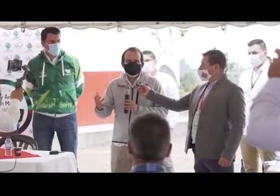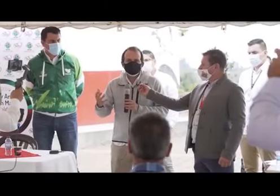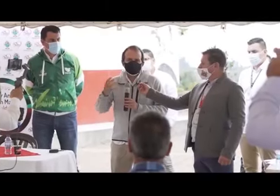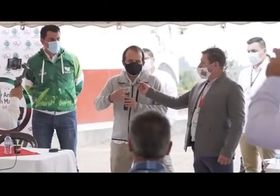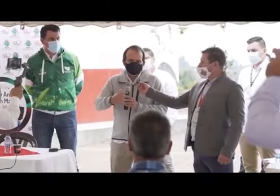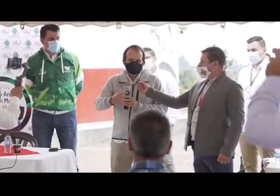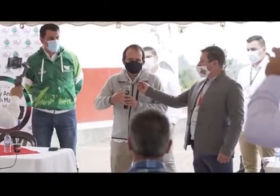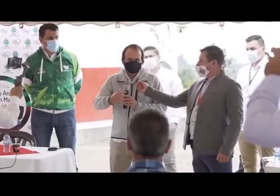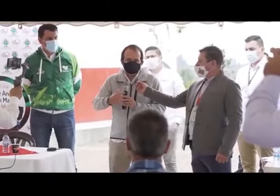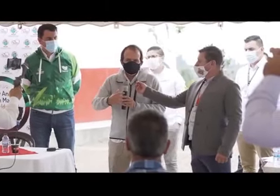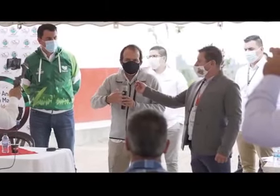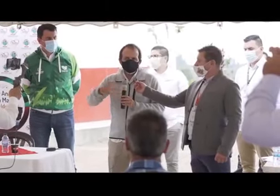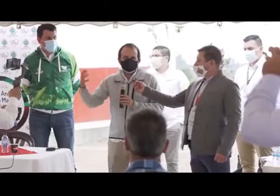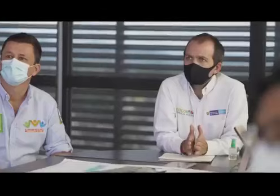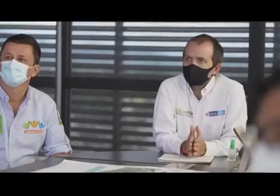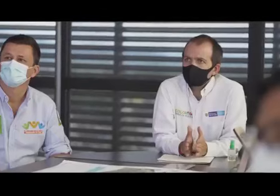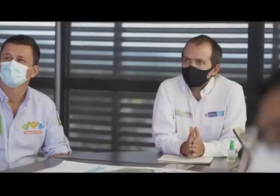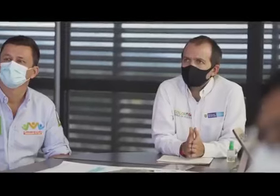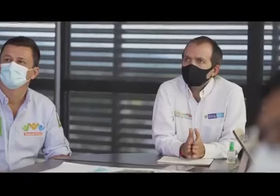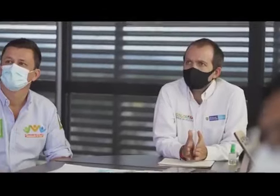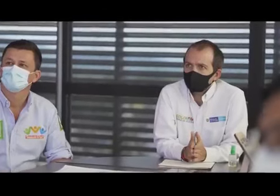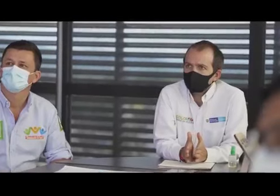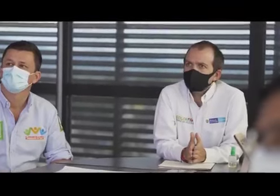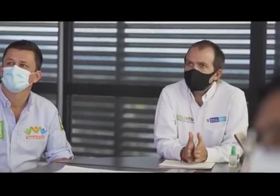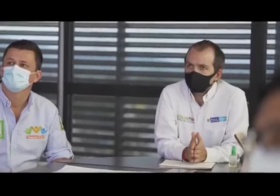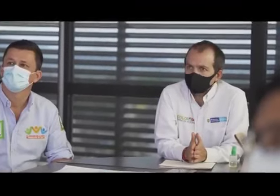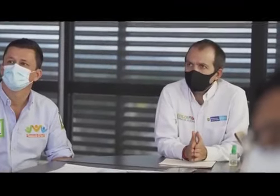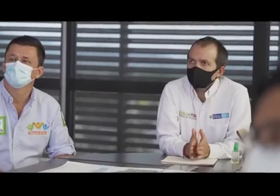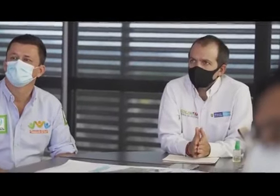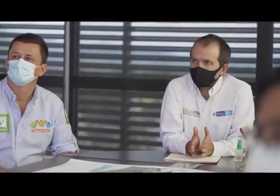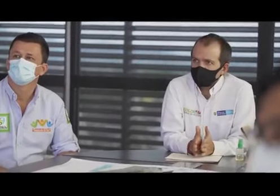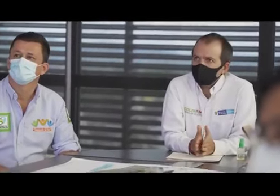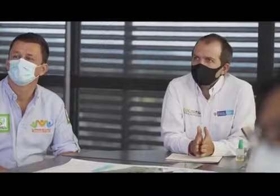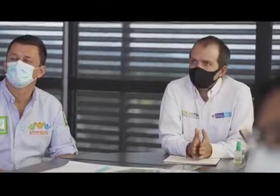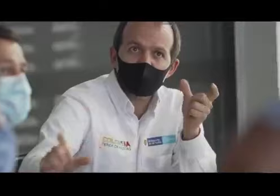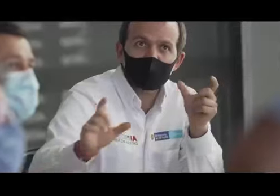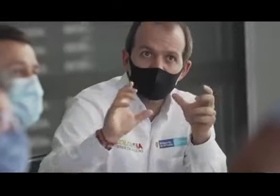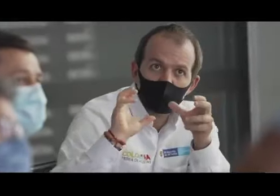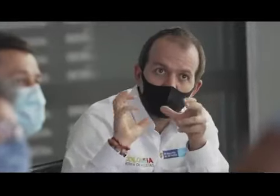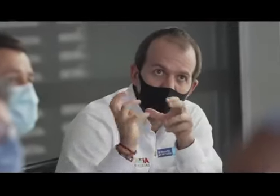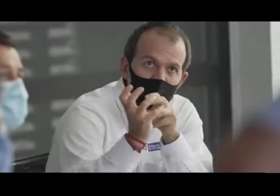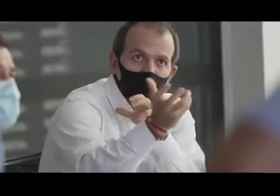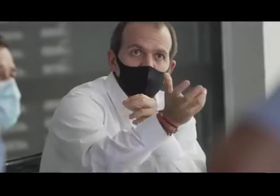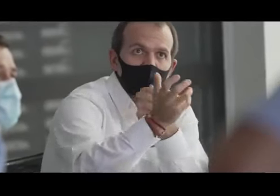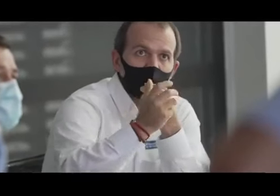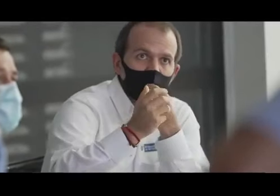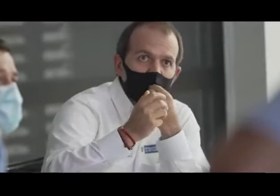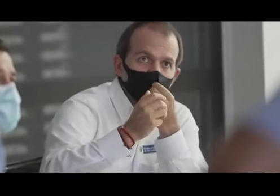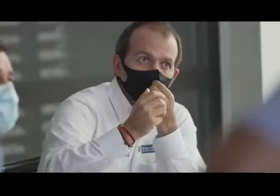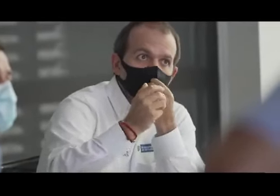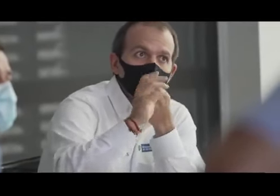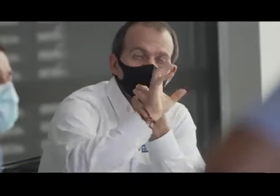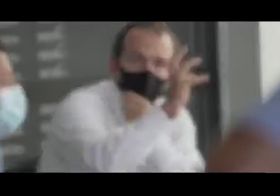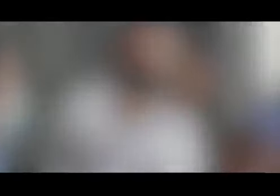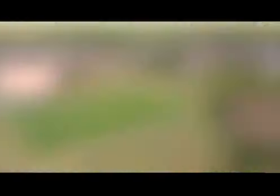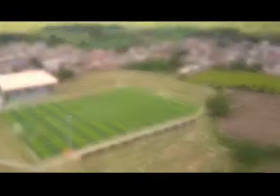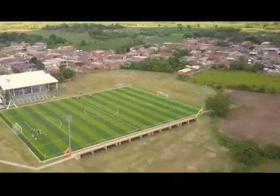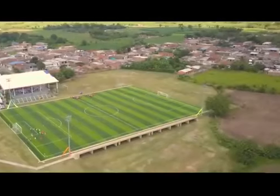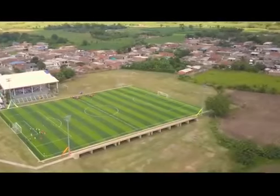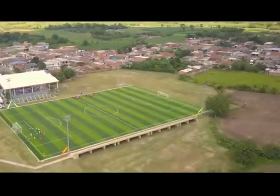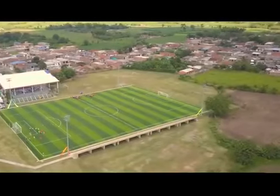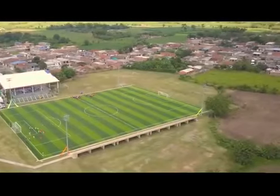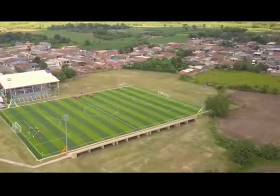a un exdeportista y campeón de Juegos Nacionales, Ernesto Lucena, el honor de ser el primer ministro del deporte.